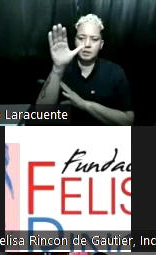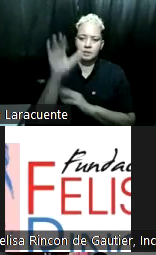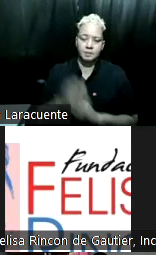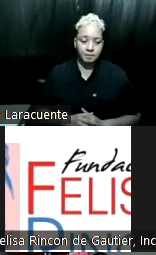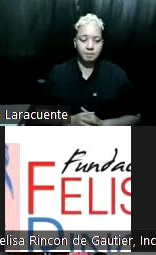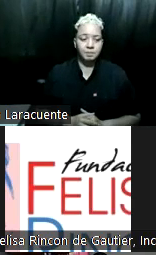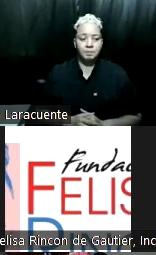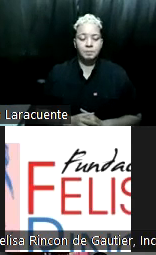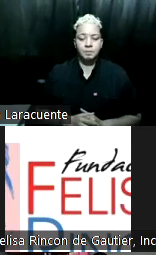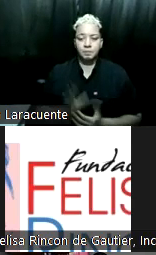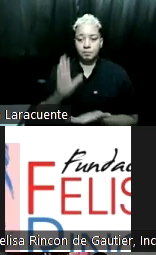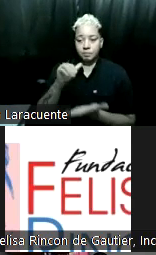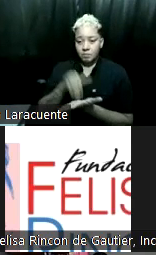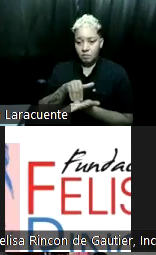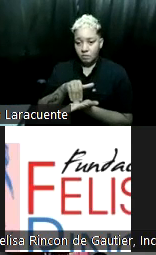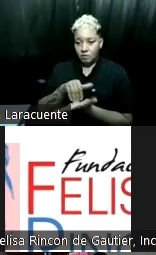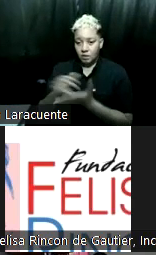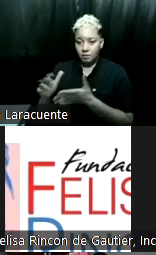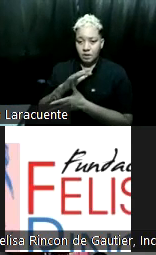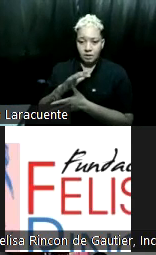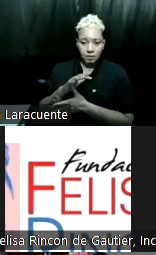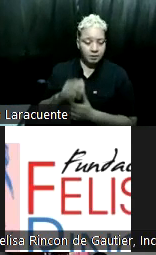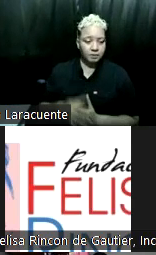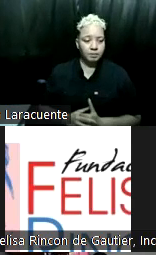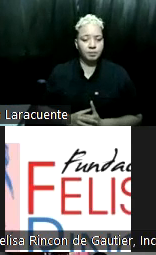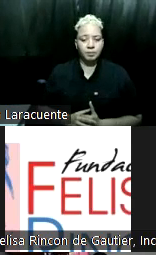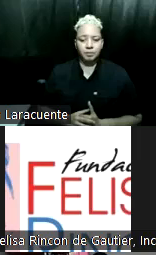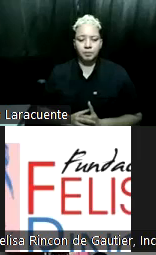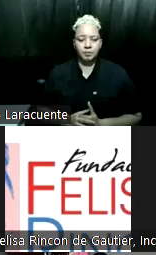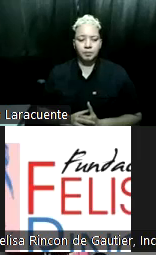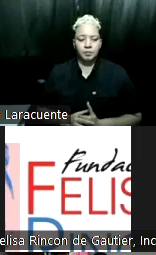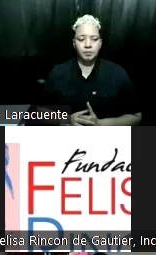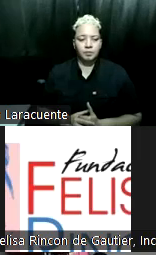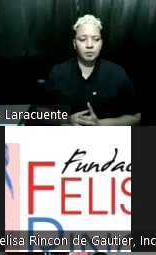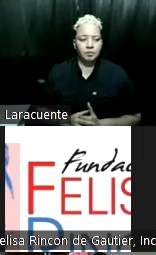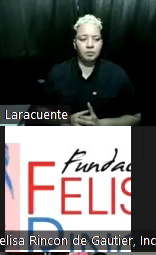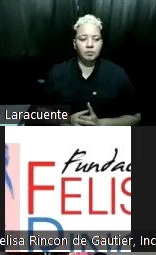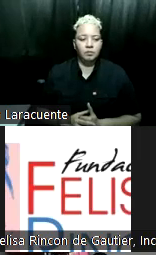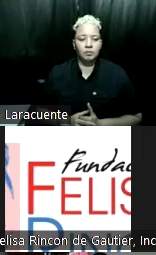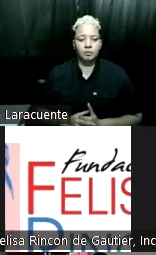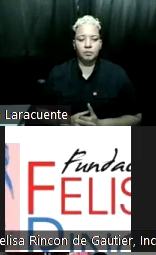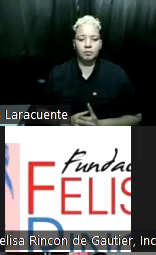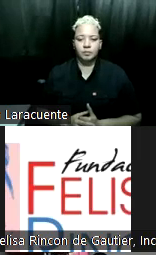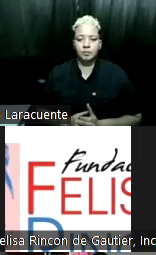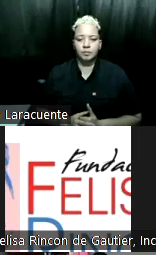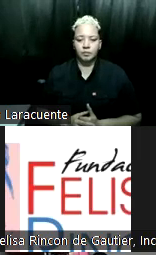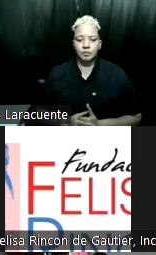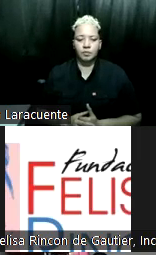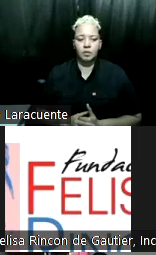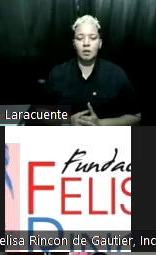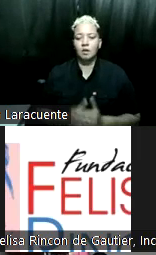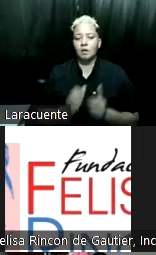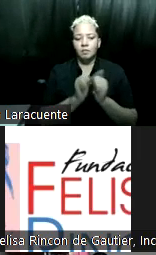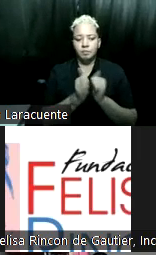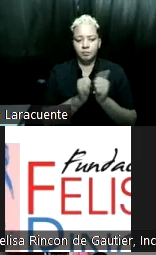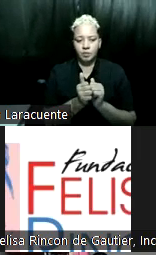la sede principal eh, Aunque la sede principal del torneo sería